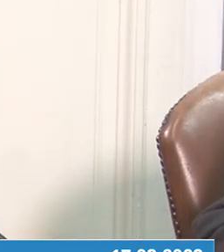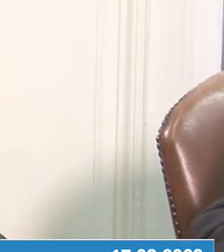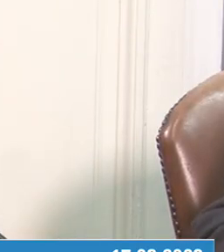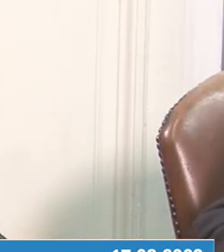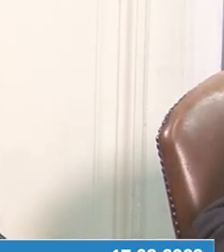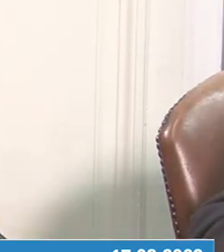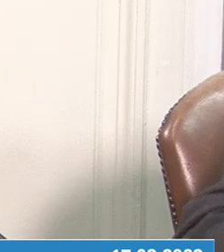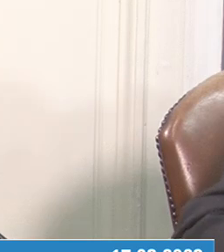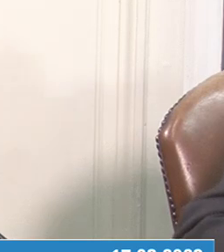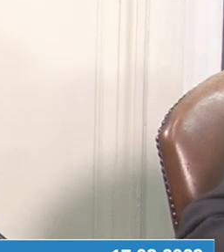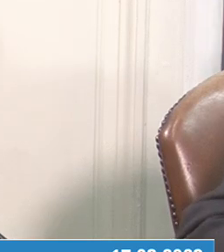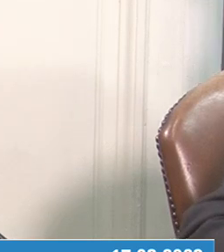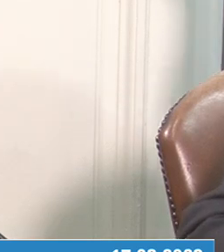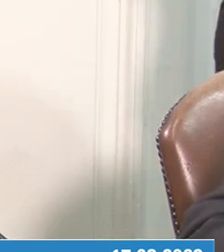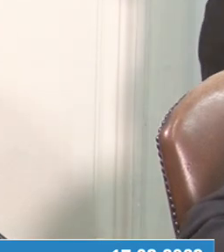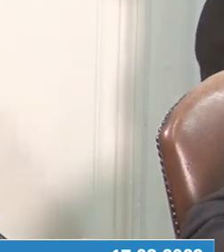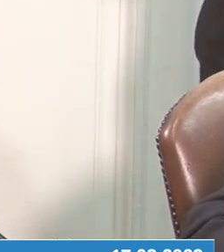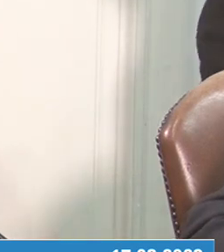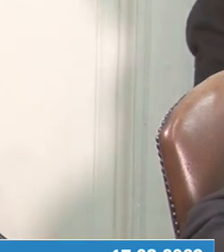de Bonn de